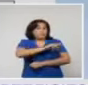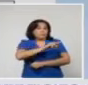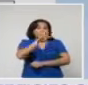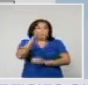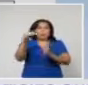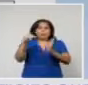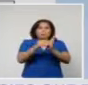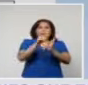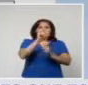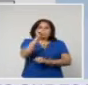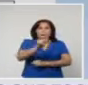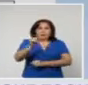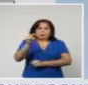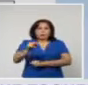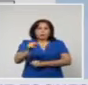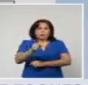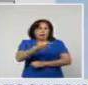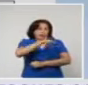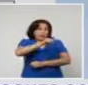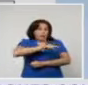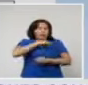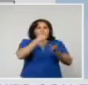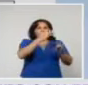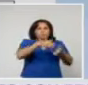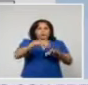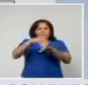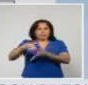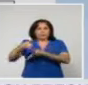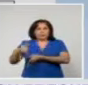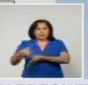4.000 casos en el día de ayer. Estamos hablando de